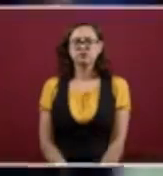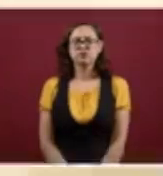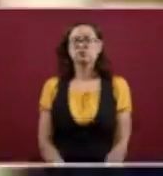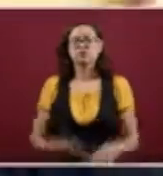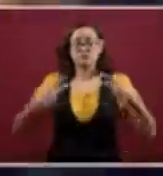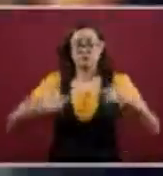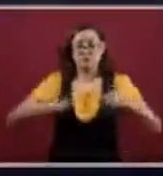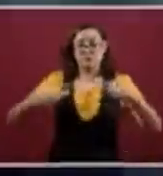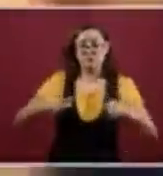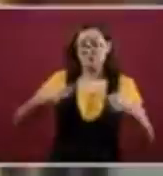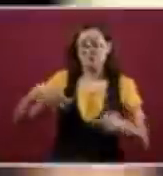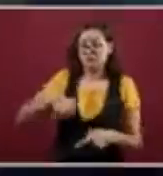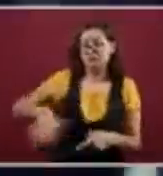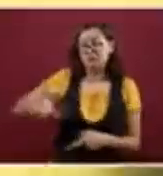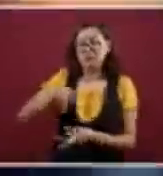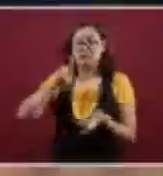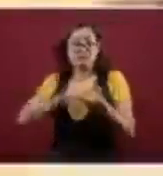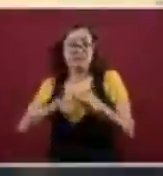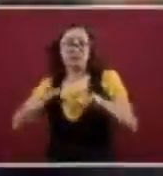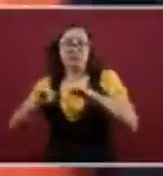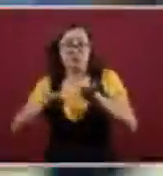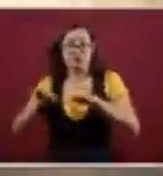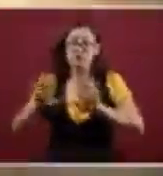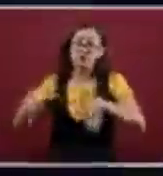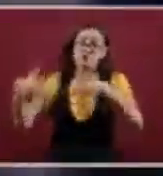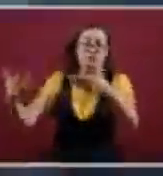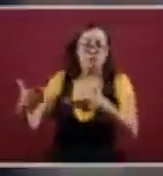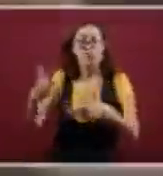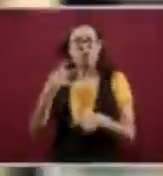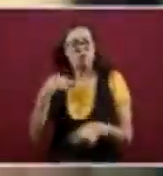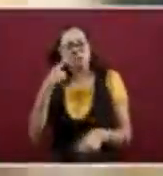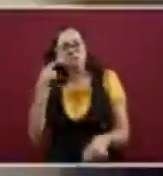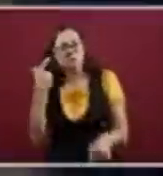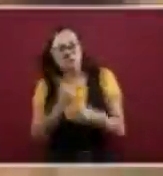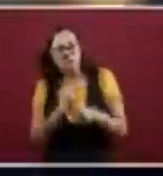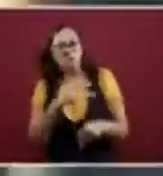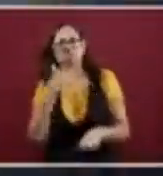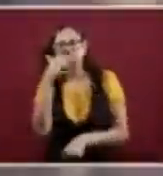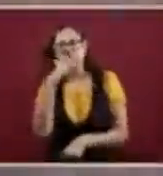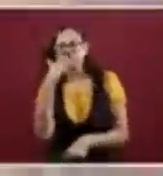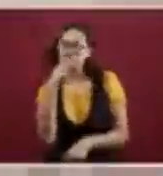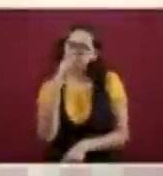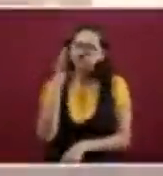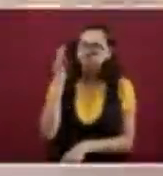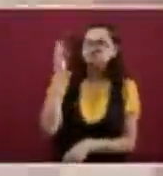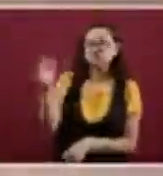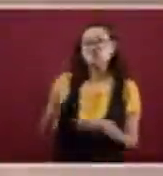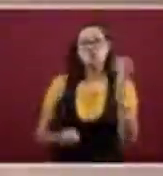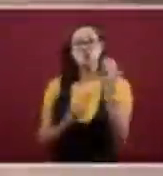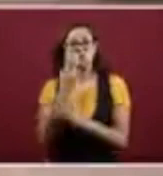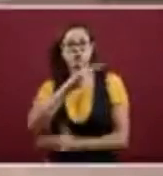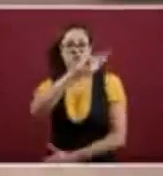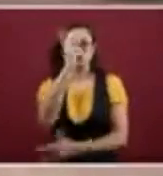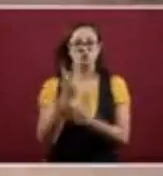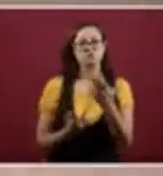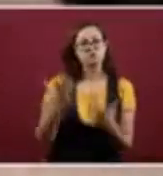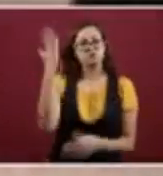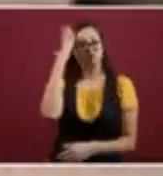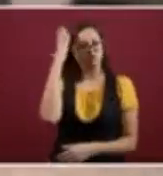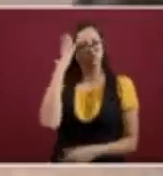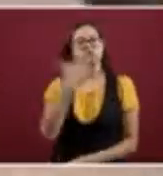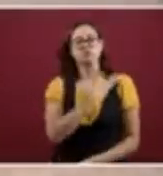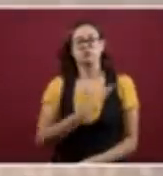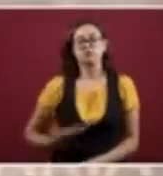Ciudadanos Alertadores Internos y Externos de la Corrupción es un nuevo programa del Gobierno de México encabezado por el presidente Andrés Manuel